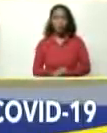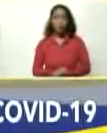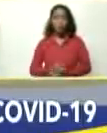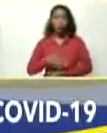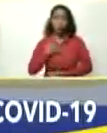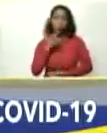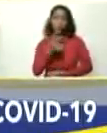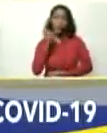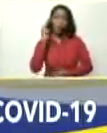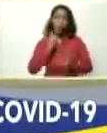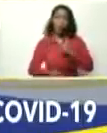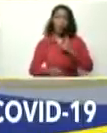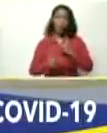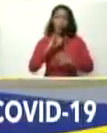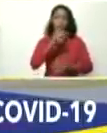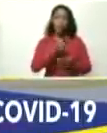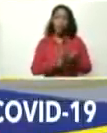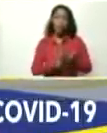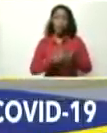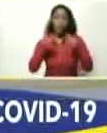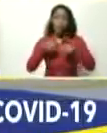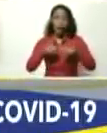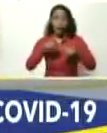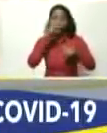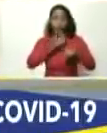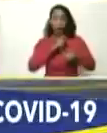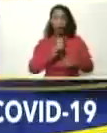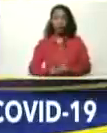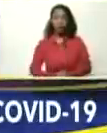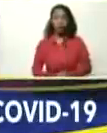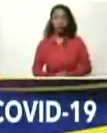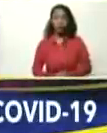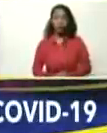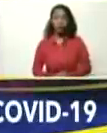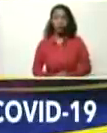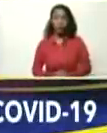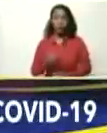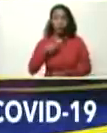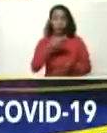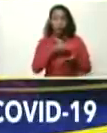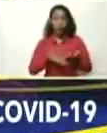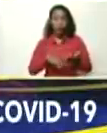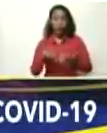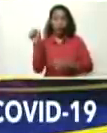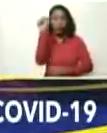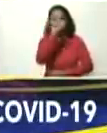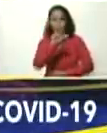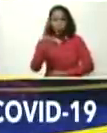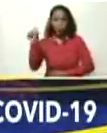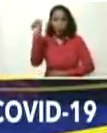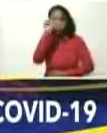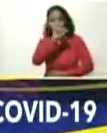Pudiéramos decir el último informe de este año, que yo les leo a ustedes semanalmente.